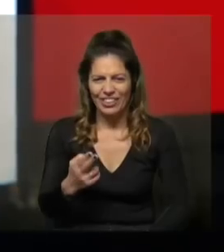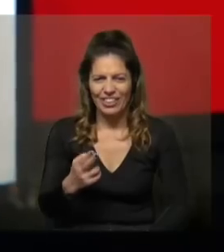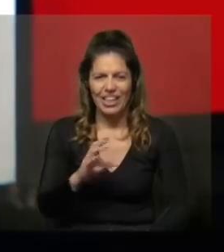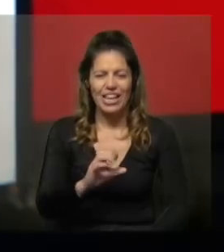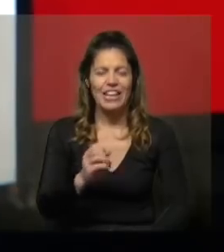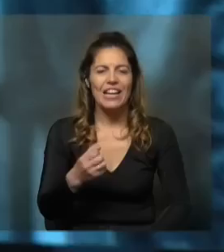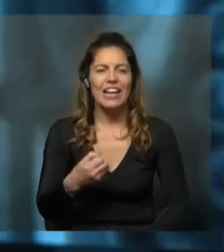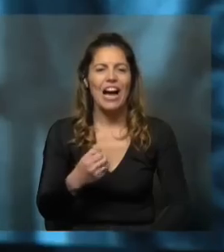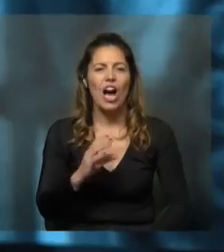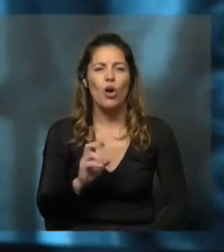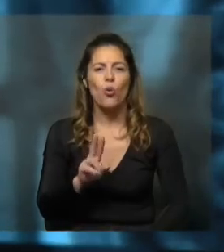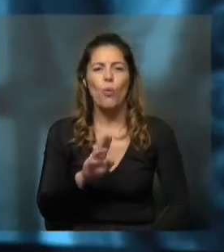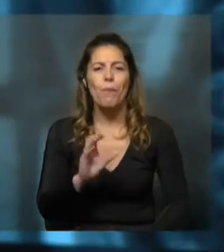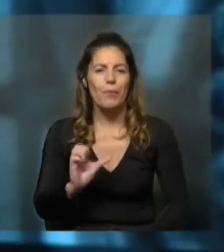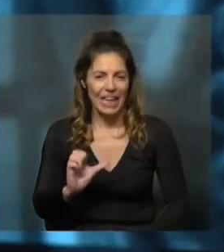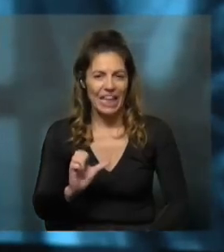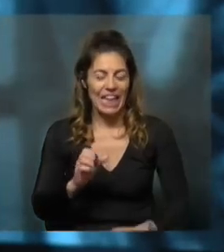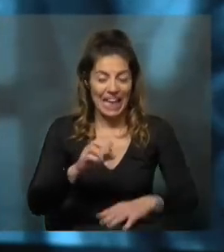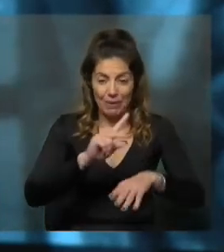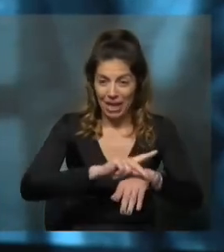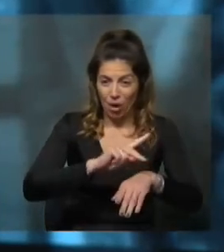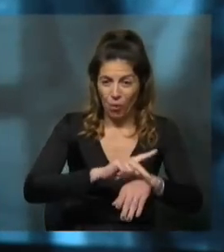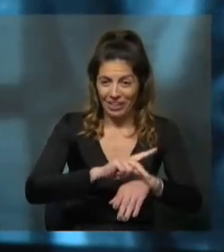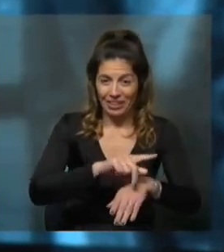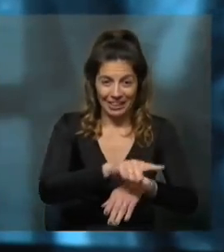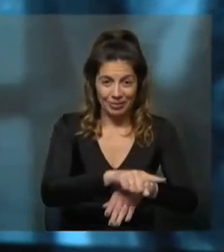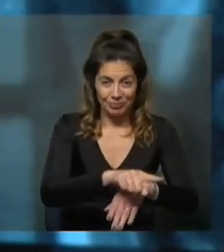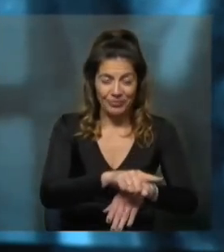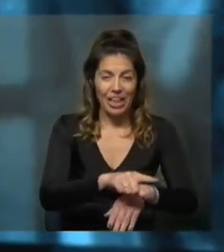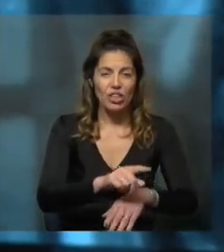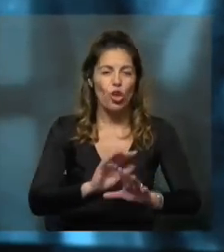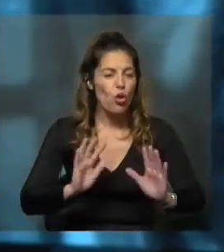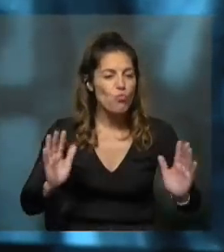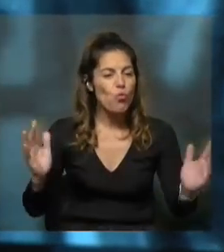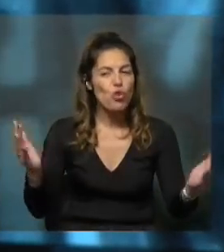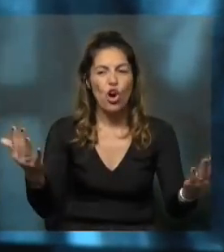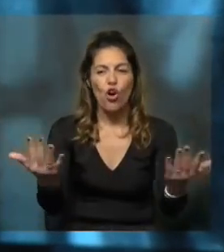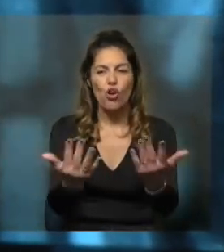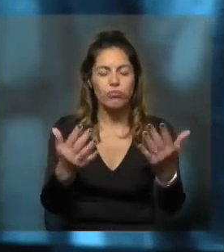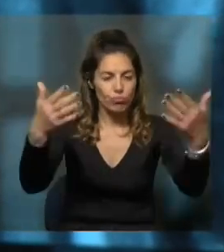está bien en Asunción Entonces era todo muro